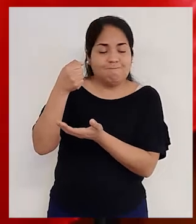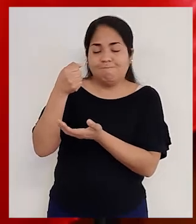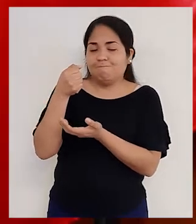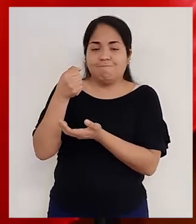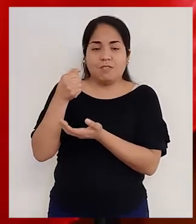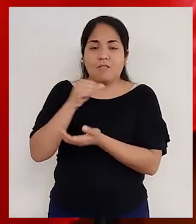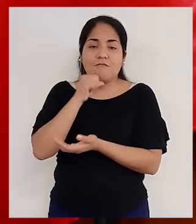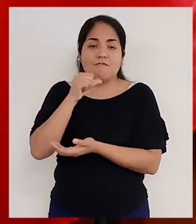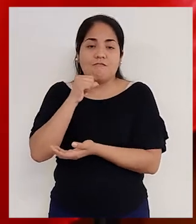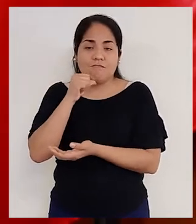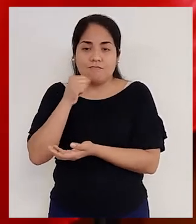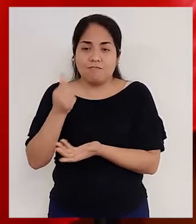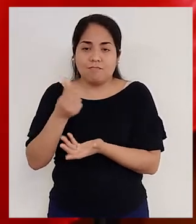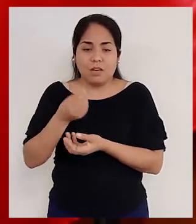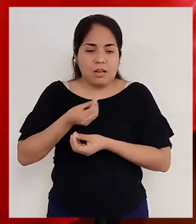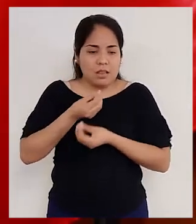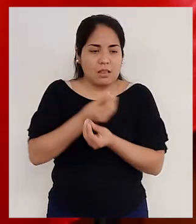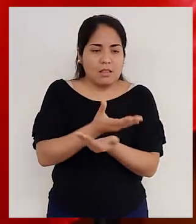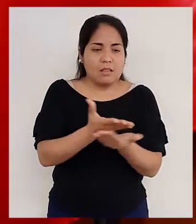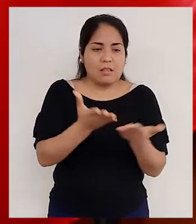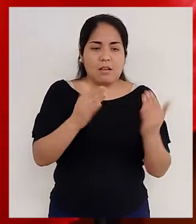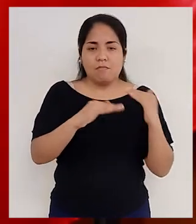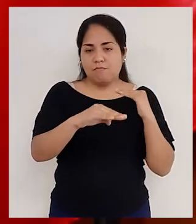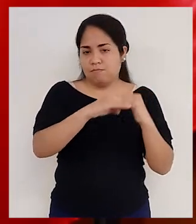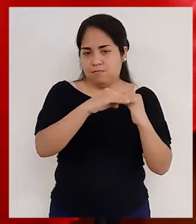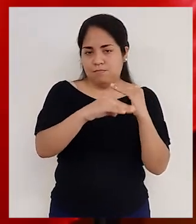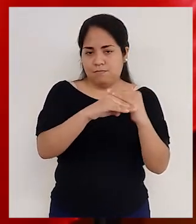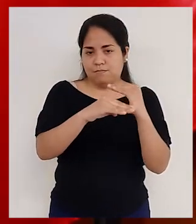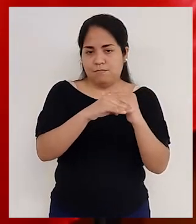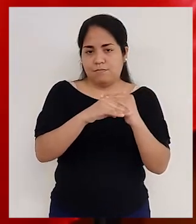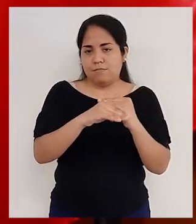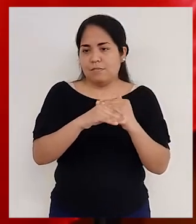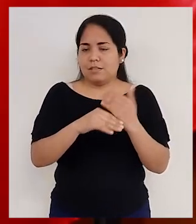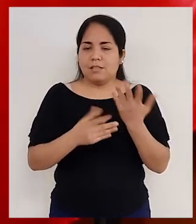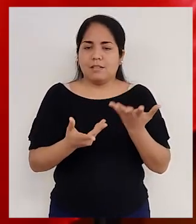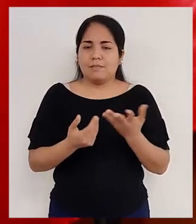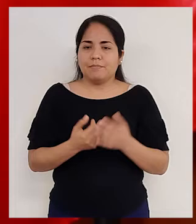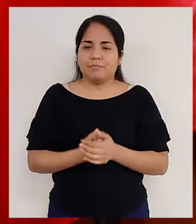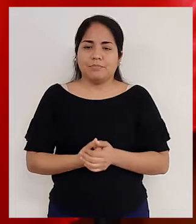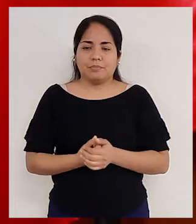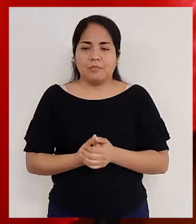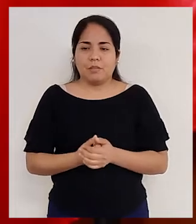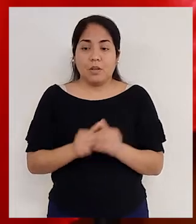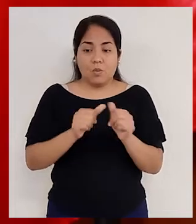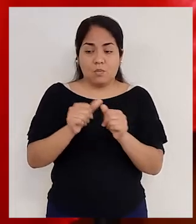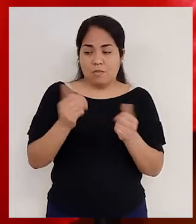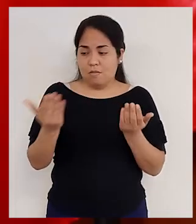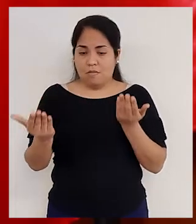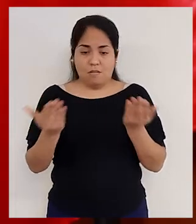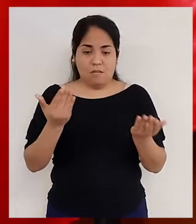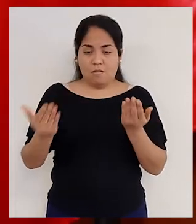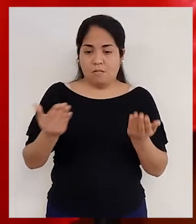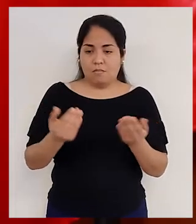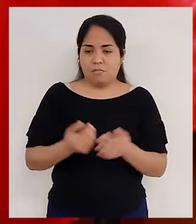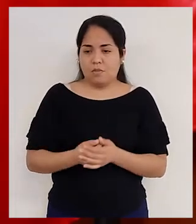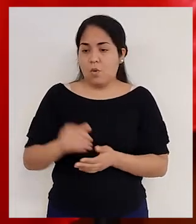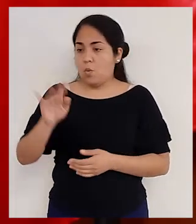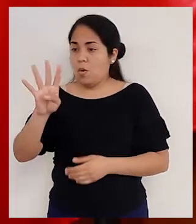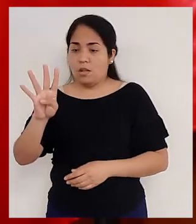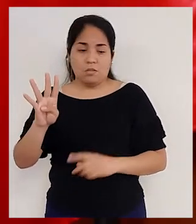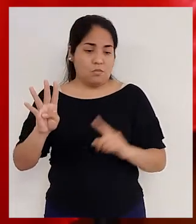presupuesto que per cápita es pues de 3-1 o 4-1, hablando